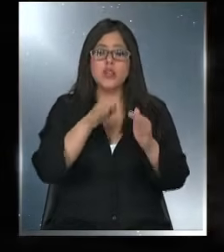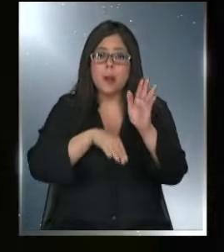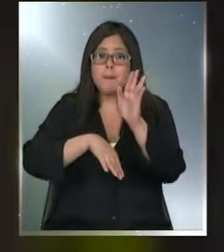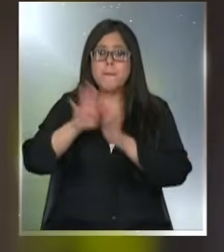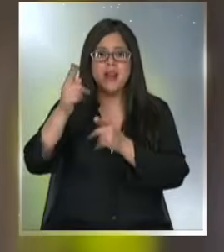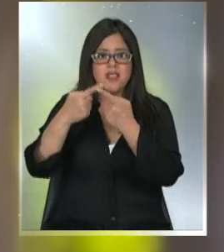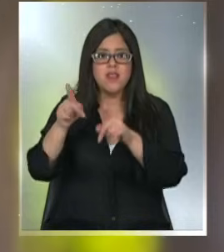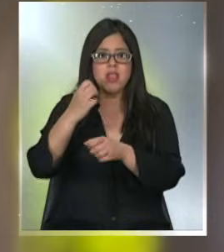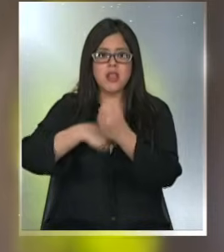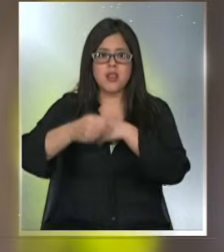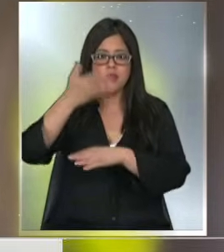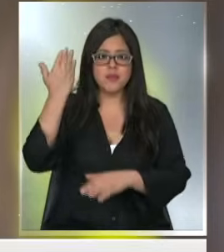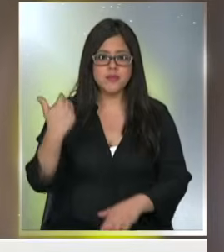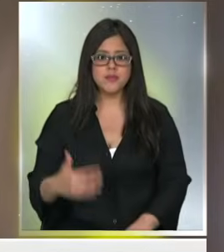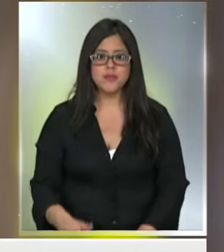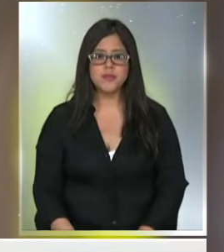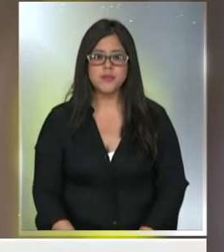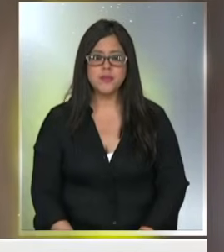pasado.